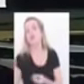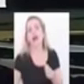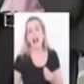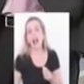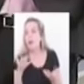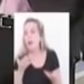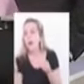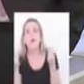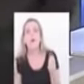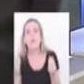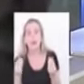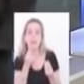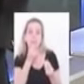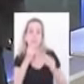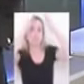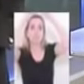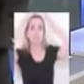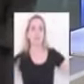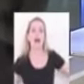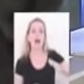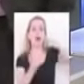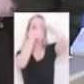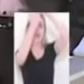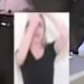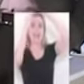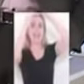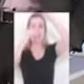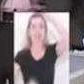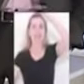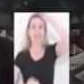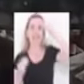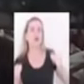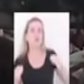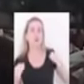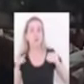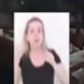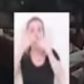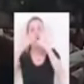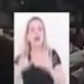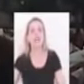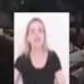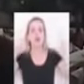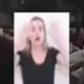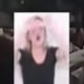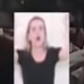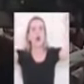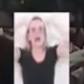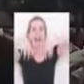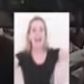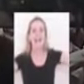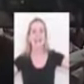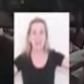para poder ubicar gente diez mil empleados más de diez mil empleados